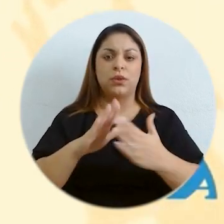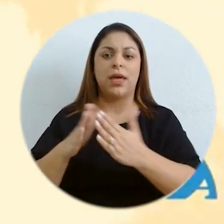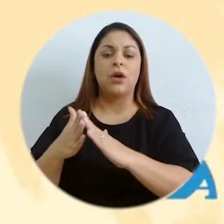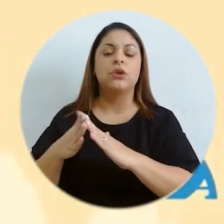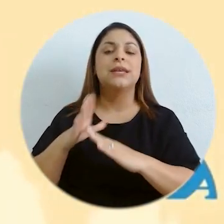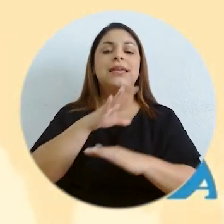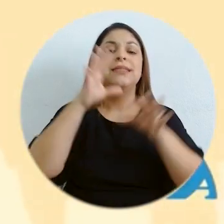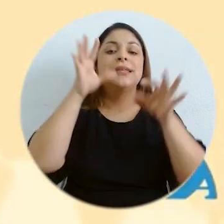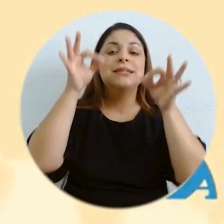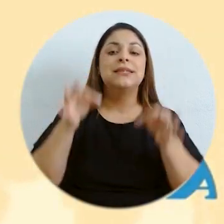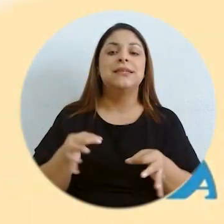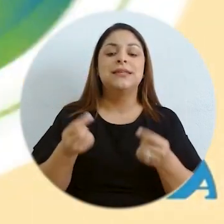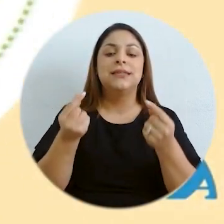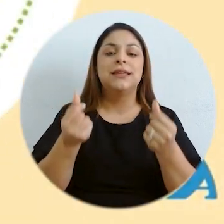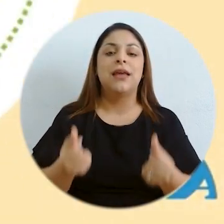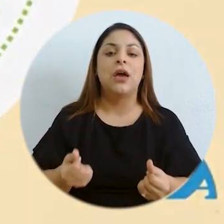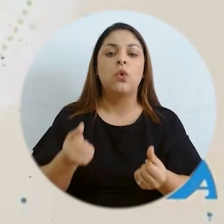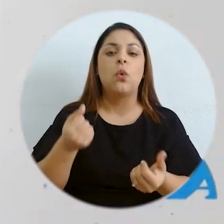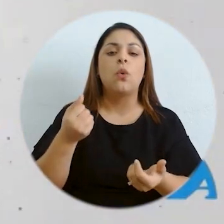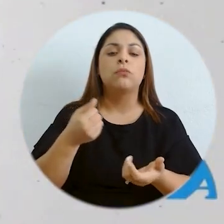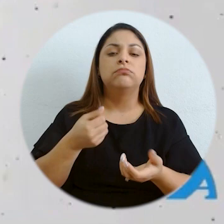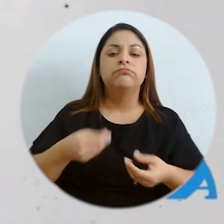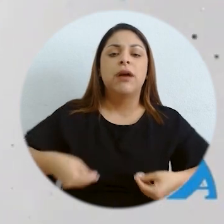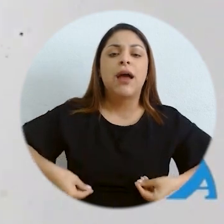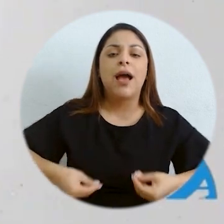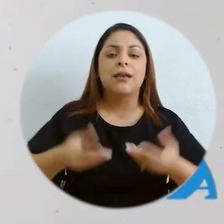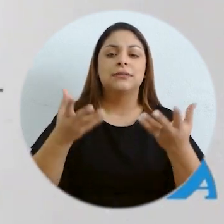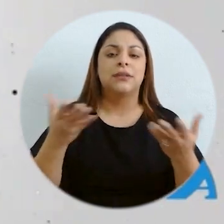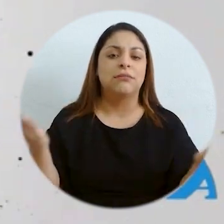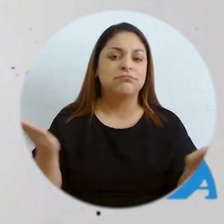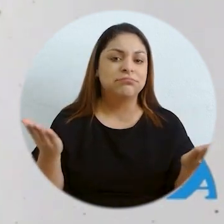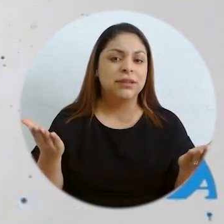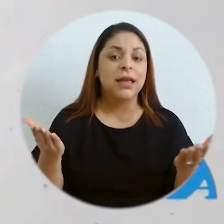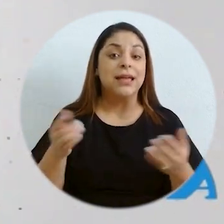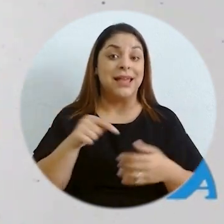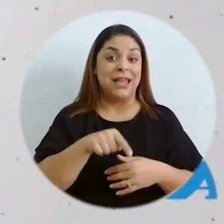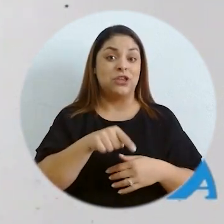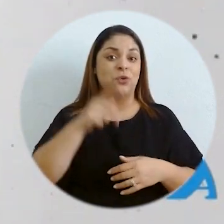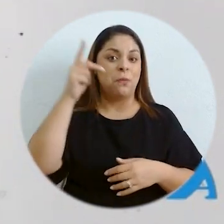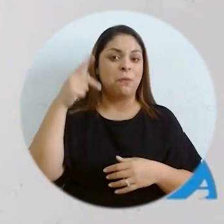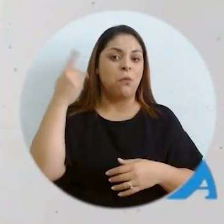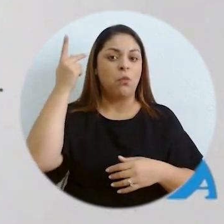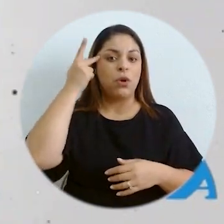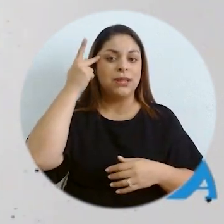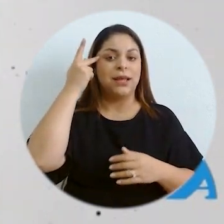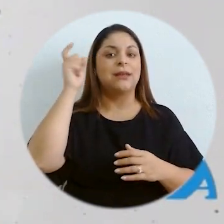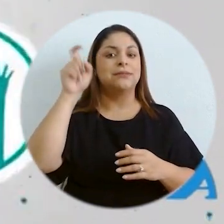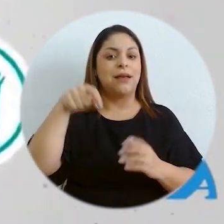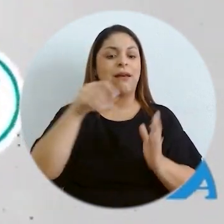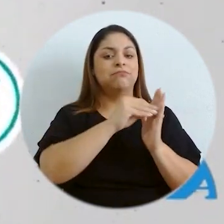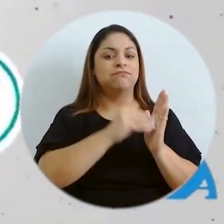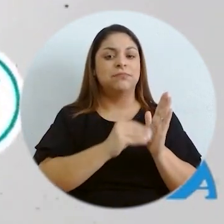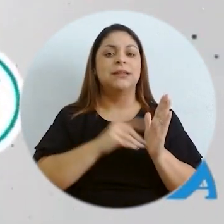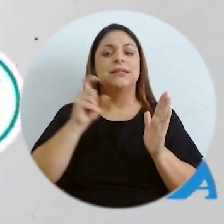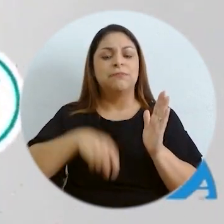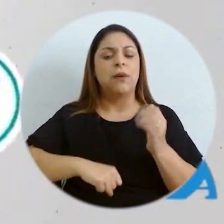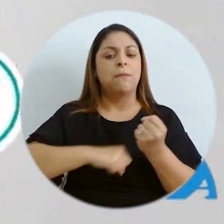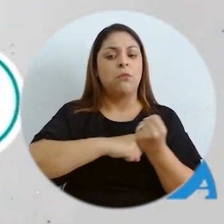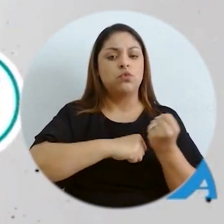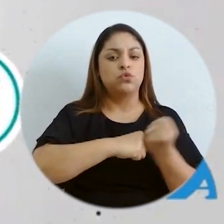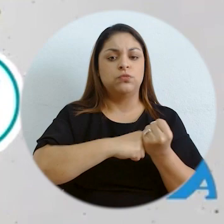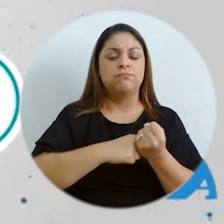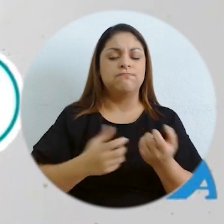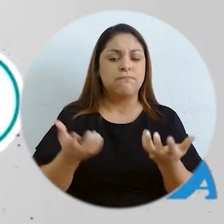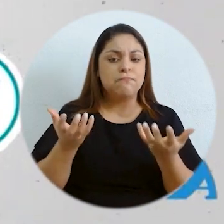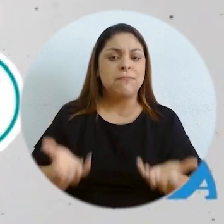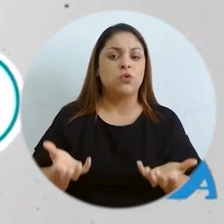y se decida en qué se gasta. Yo creo que en realidad a estas políticas hay que darle cada vez más apoyo y más peso,